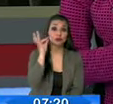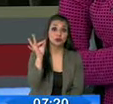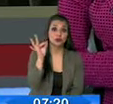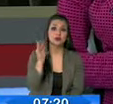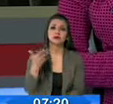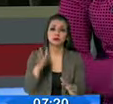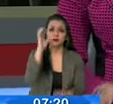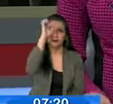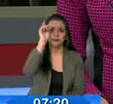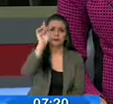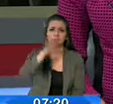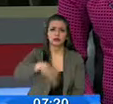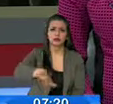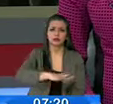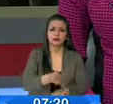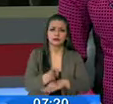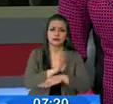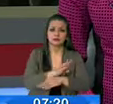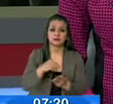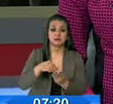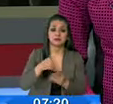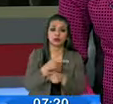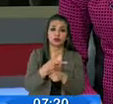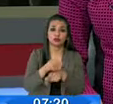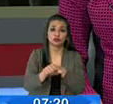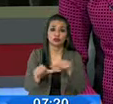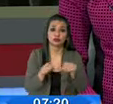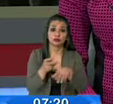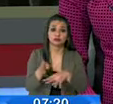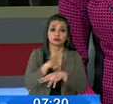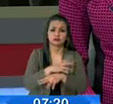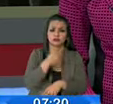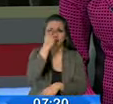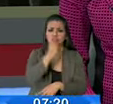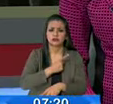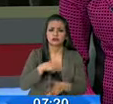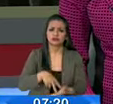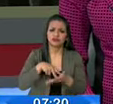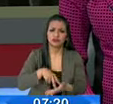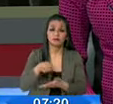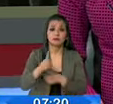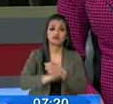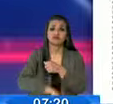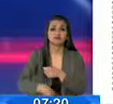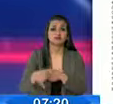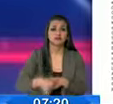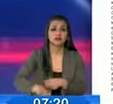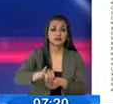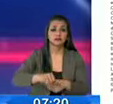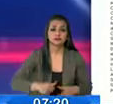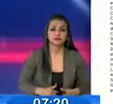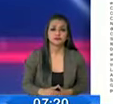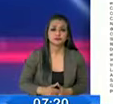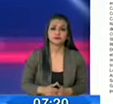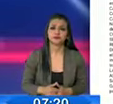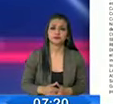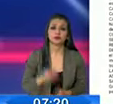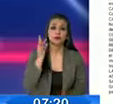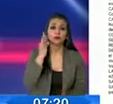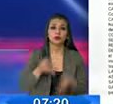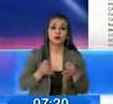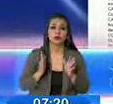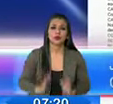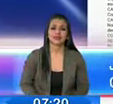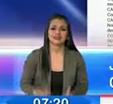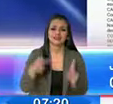primeras reacciones. Miembros del CAL aseguran que harán prevalecer su decisión de sanción. La decisión la tomó la jueza Lucila